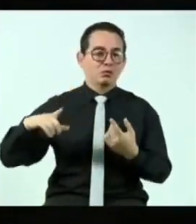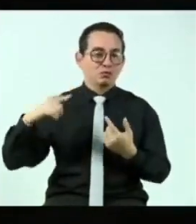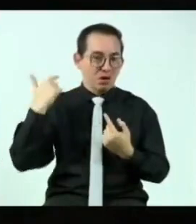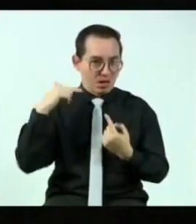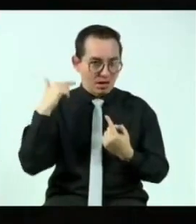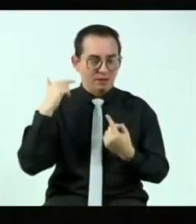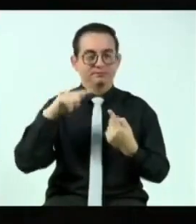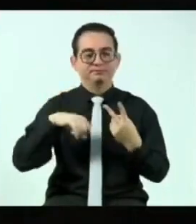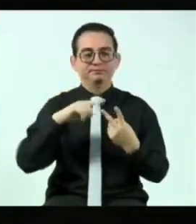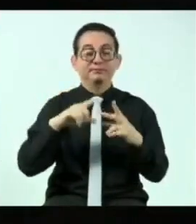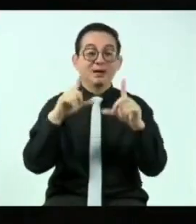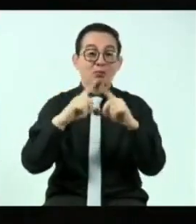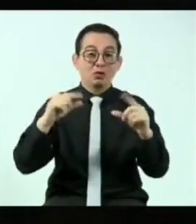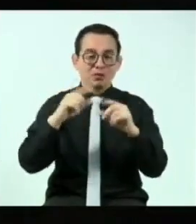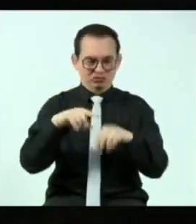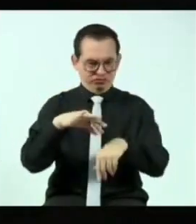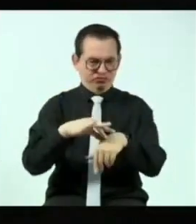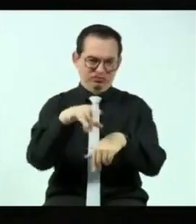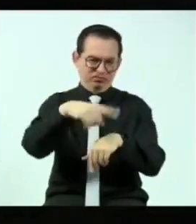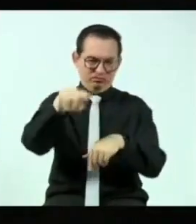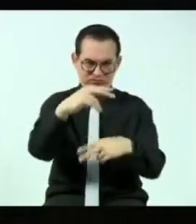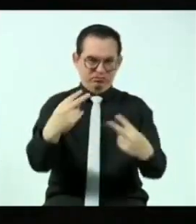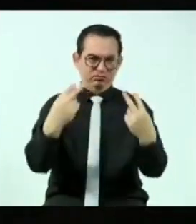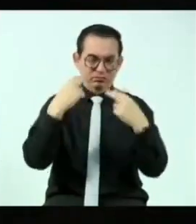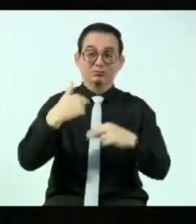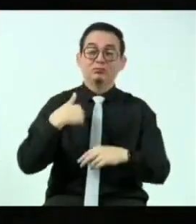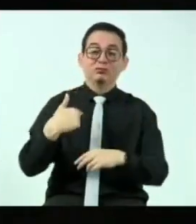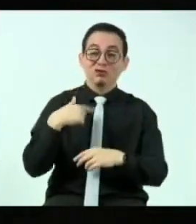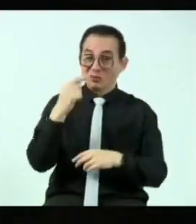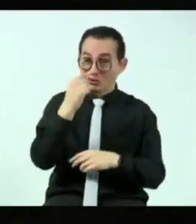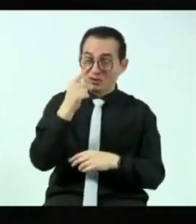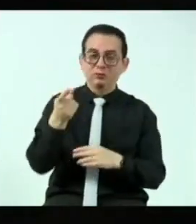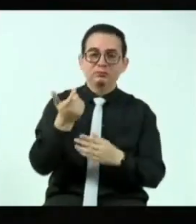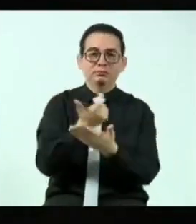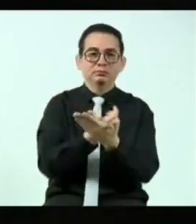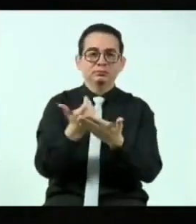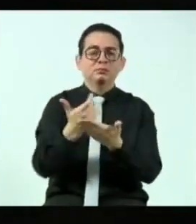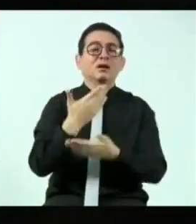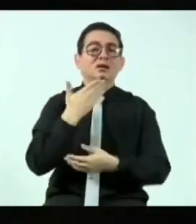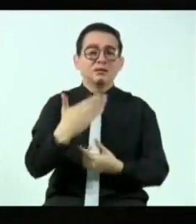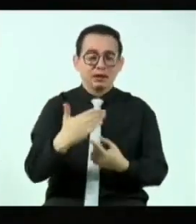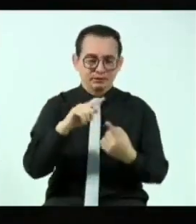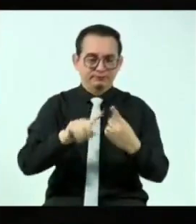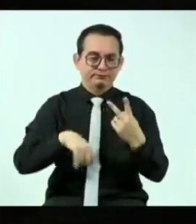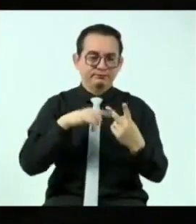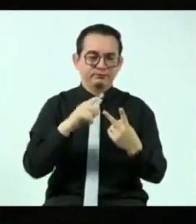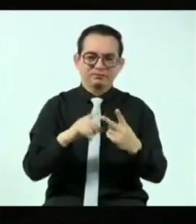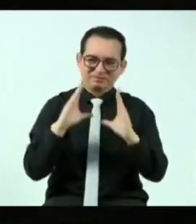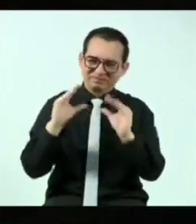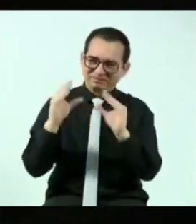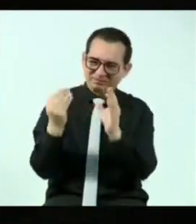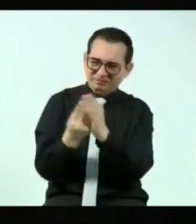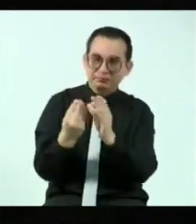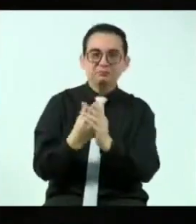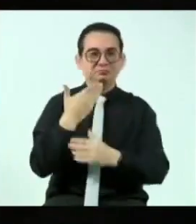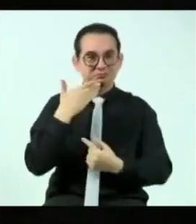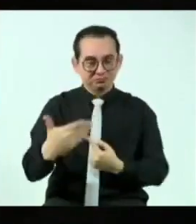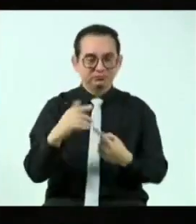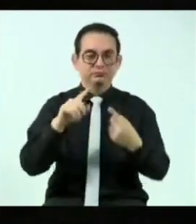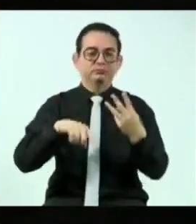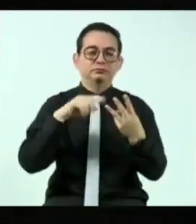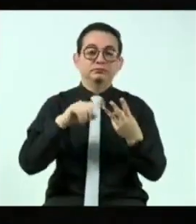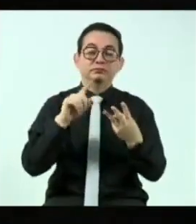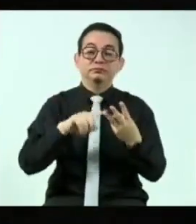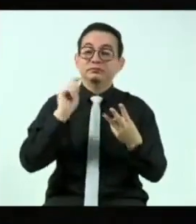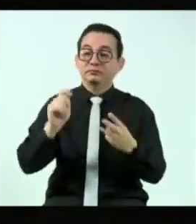remito dejé las policías mejor pagadas mejor capacitadas y mejor equipadas de todo